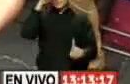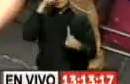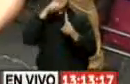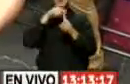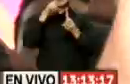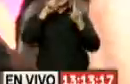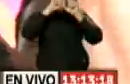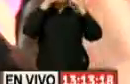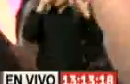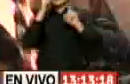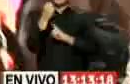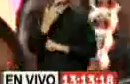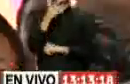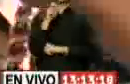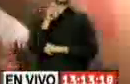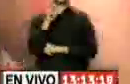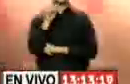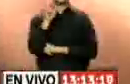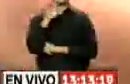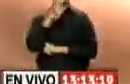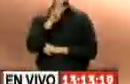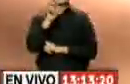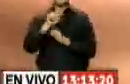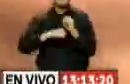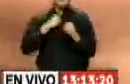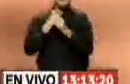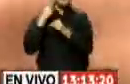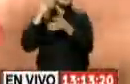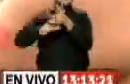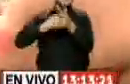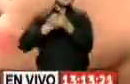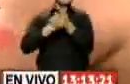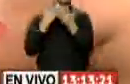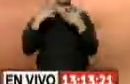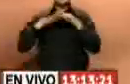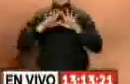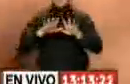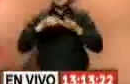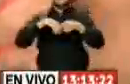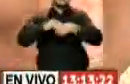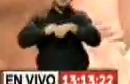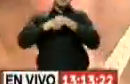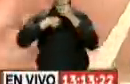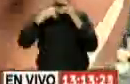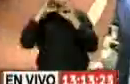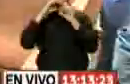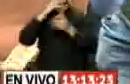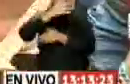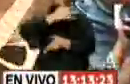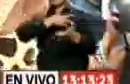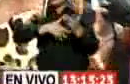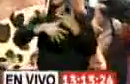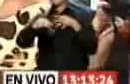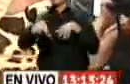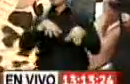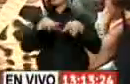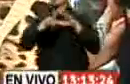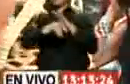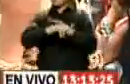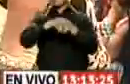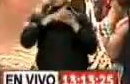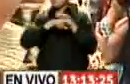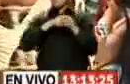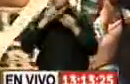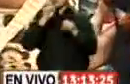Chevron Texaco tras 20 años de lucha. De ahí a que se desarrollarán plantones, talleres y conversatorios para evitar que la actividad extractivista